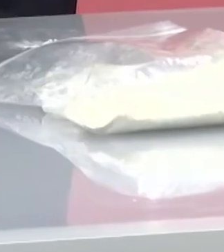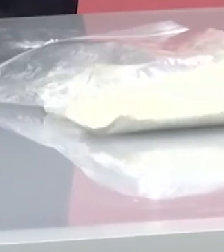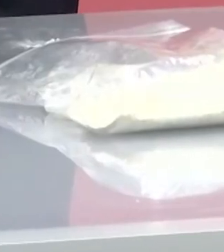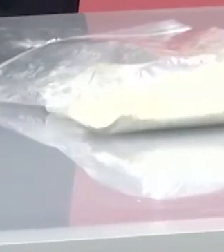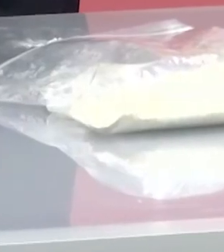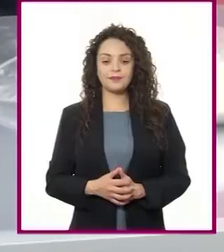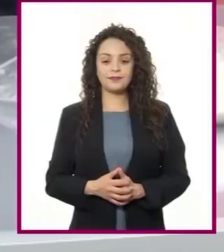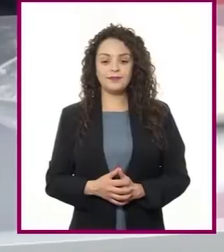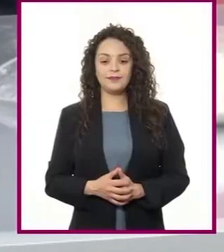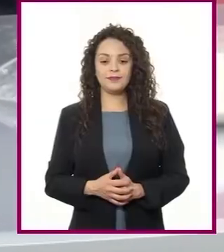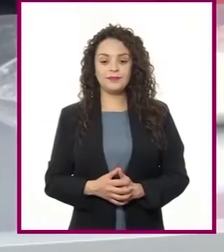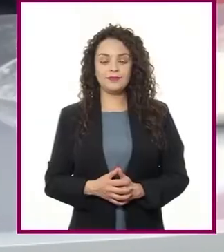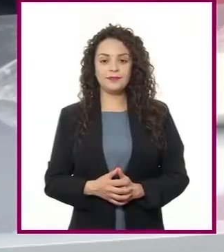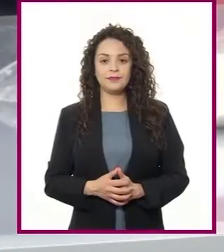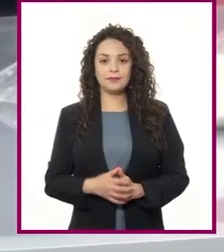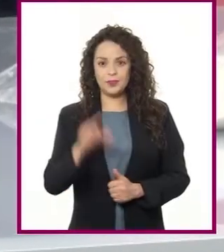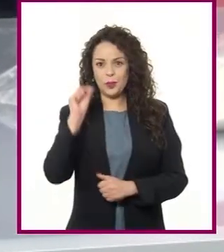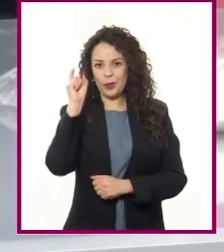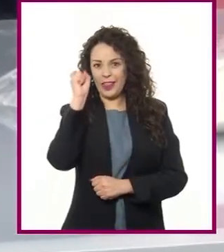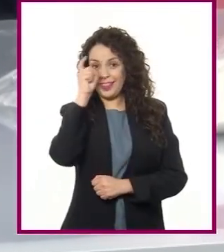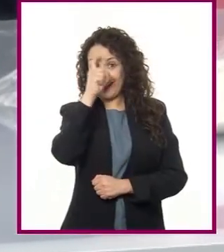ser complicado.